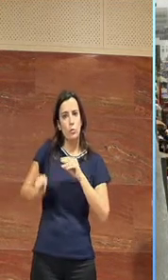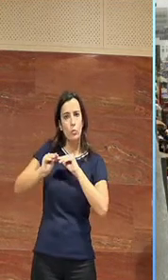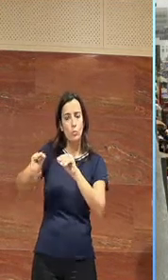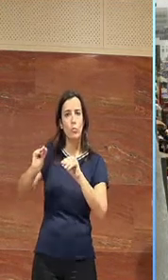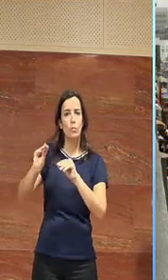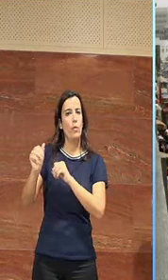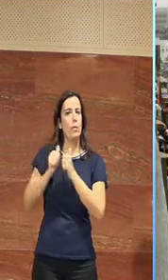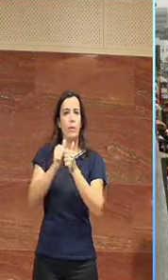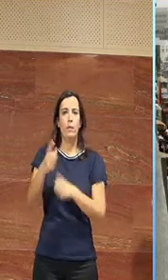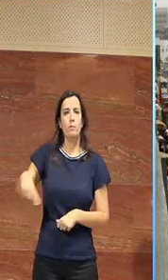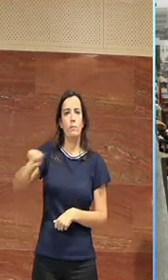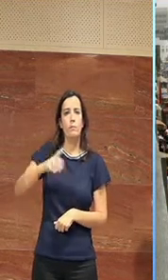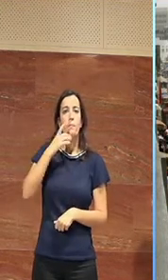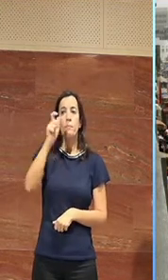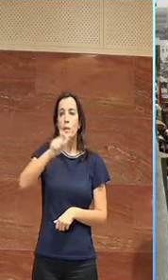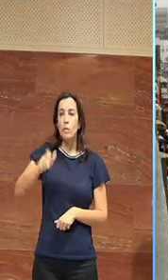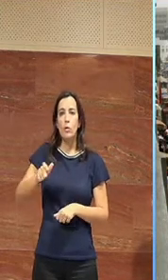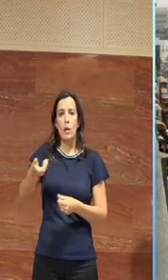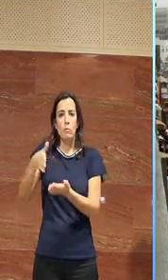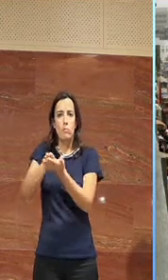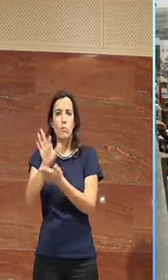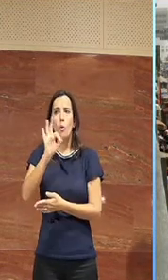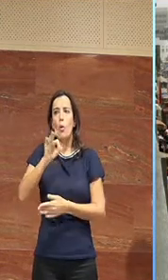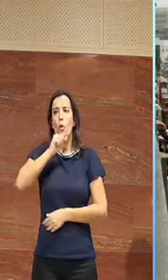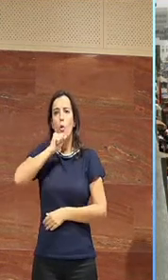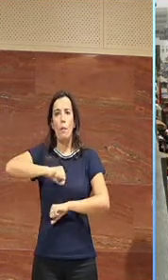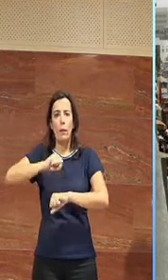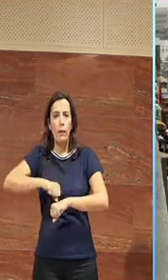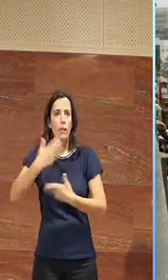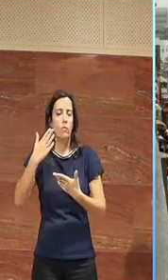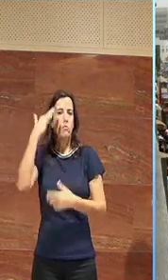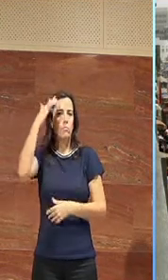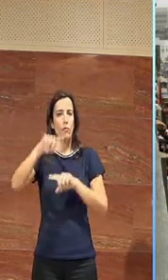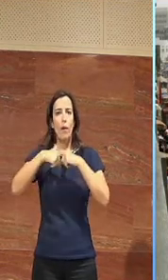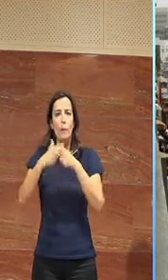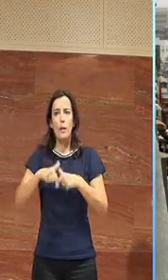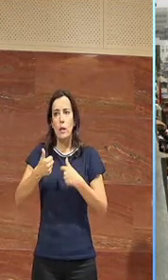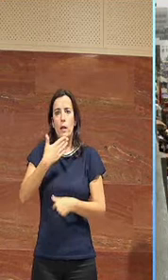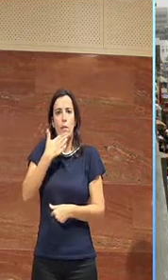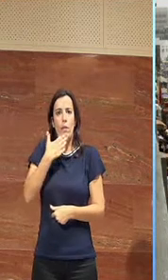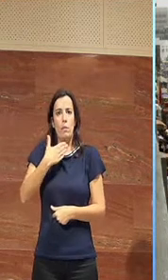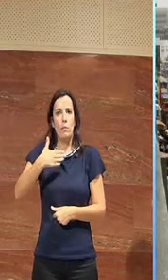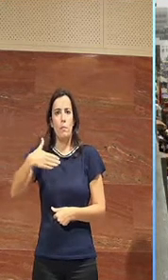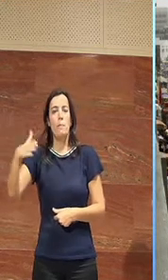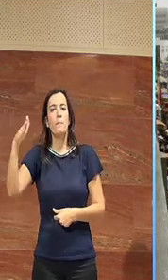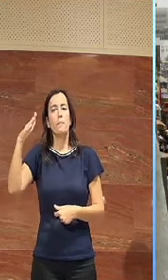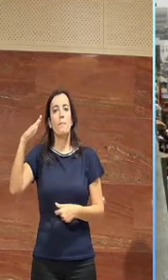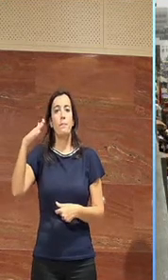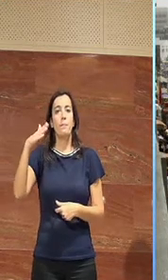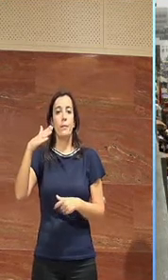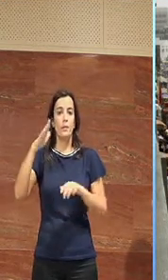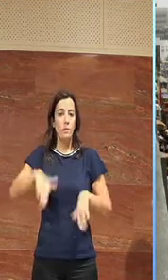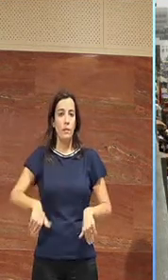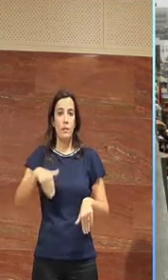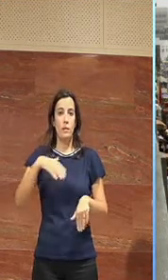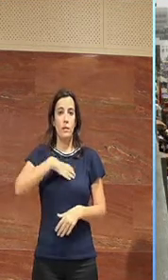Y si esas personas desaparecen o envejecen, porque imaginaos que son sus familias y se van haciendo mayores, en la misma medida su